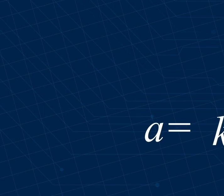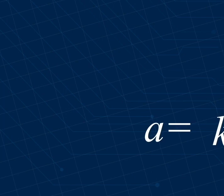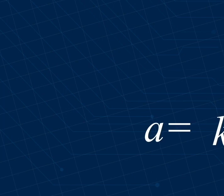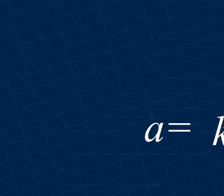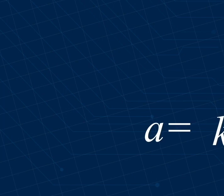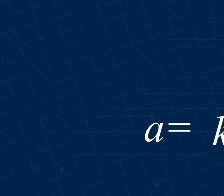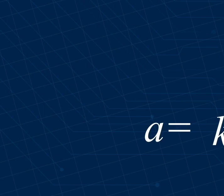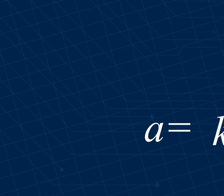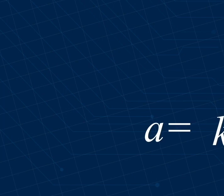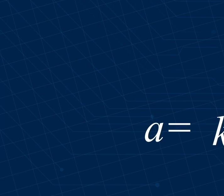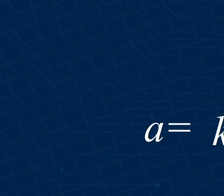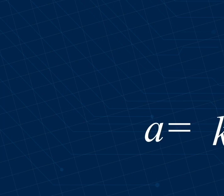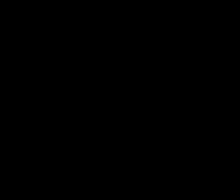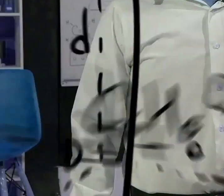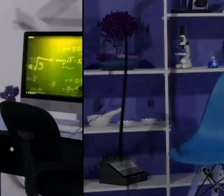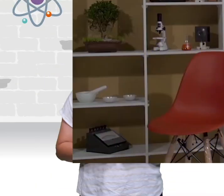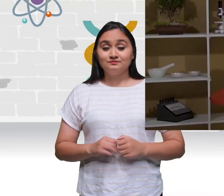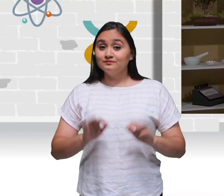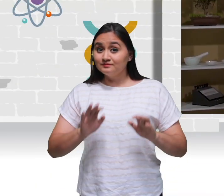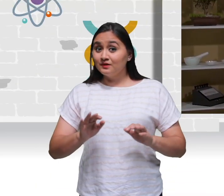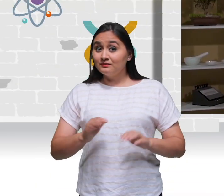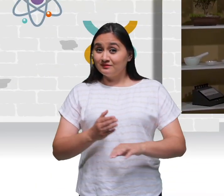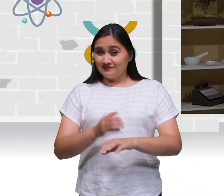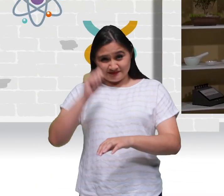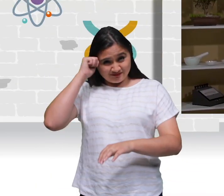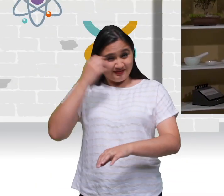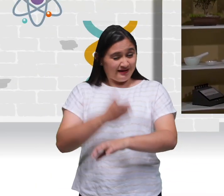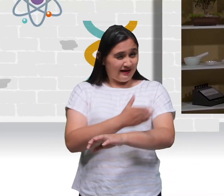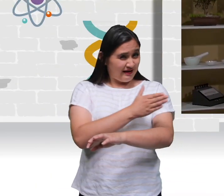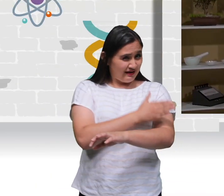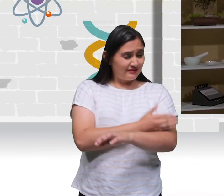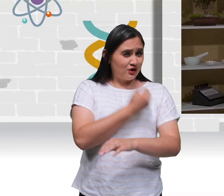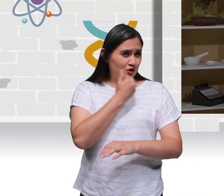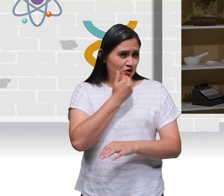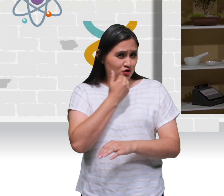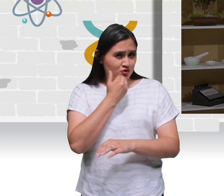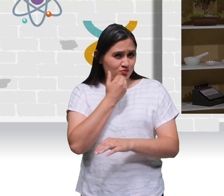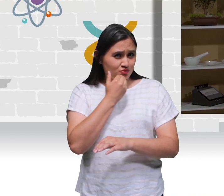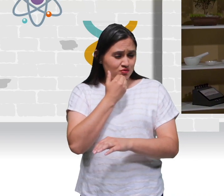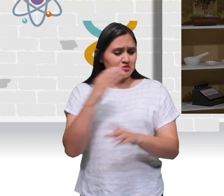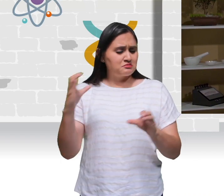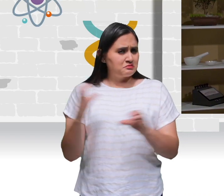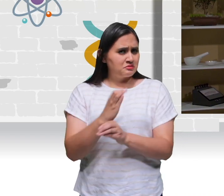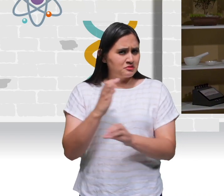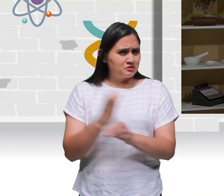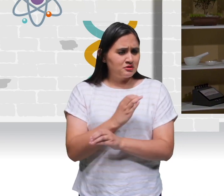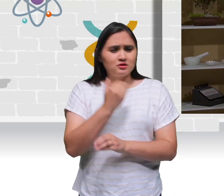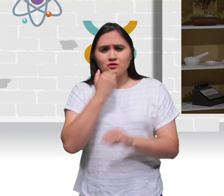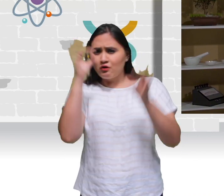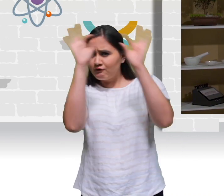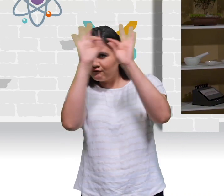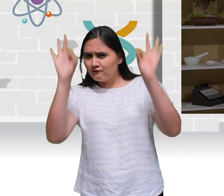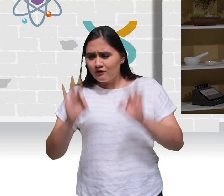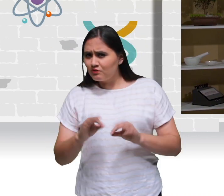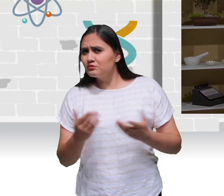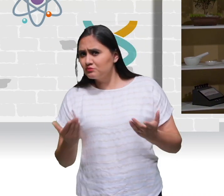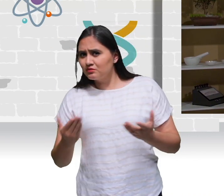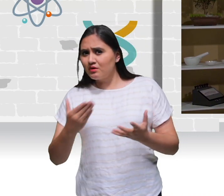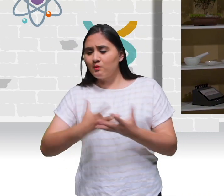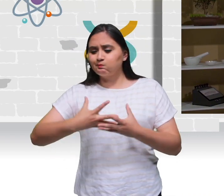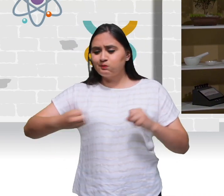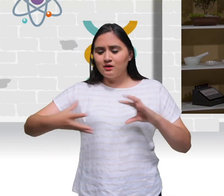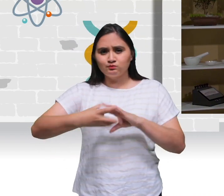masa por aceleración. Pero como lo mencionamos en un principio, esta ecuación solamente es válida para